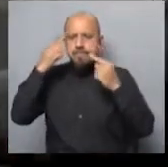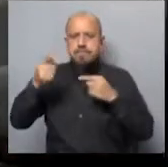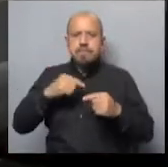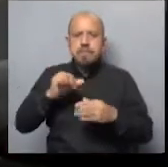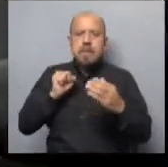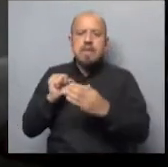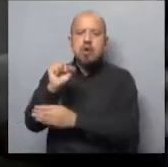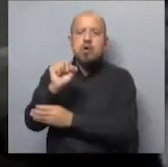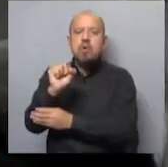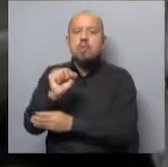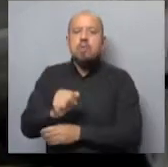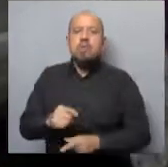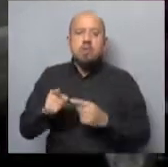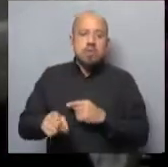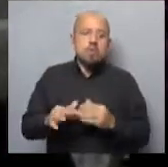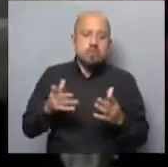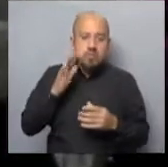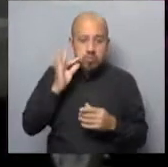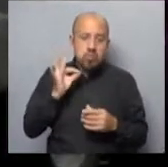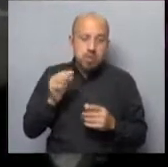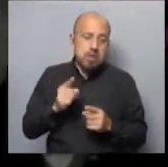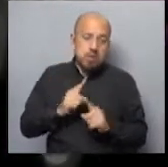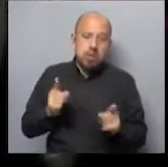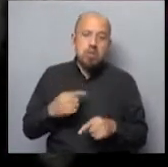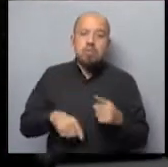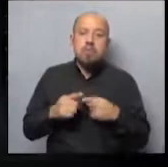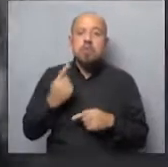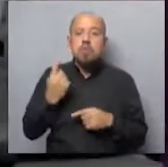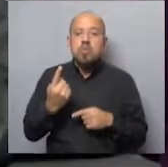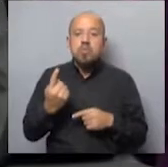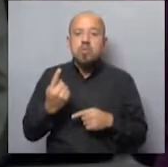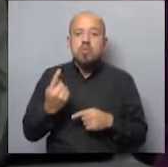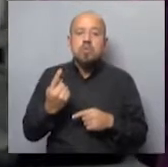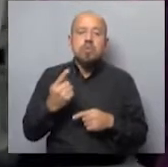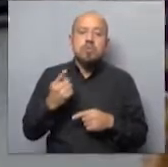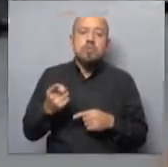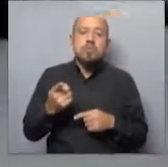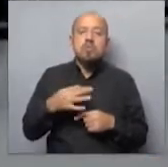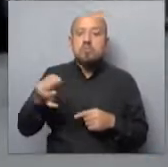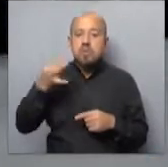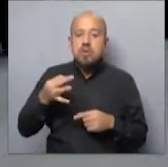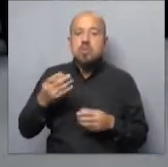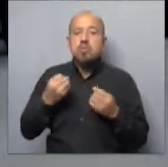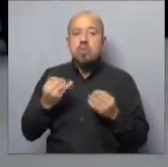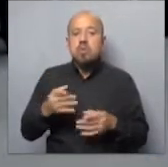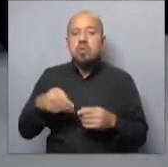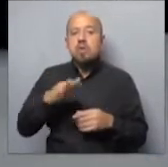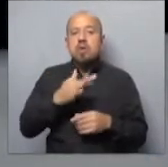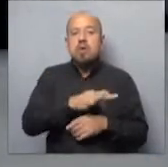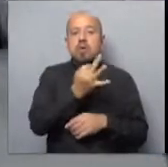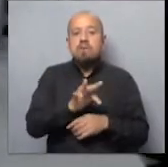Adeón, que tampoco nos dieron oportunidad, pero uno de ellos en un momento dado me dijo, ¿por qué no vas a